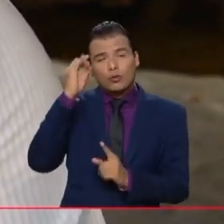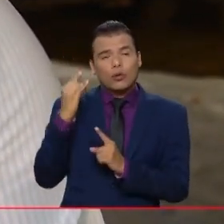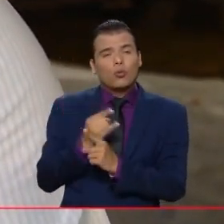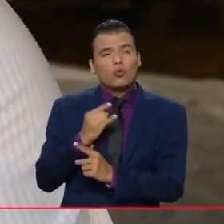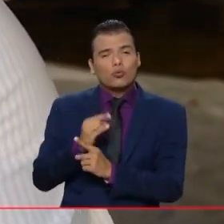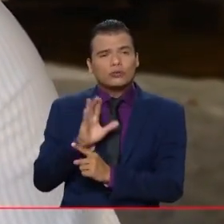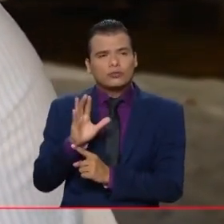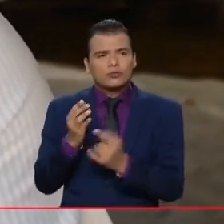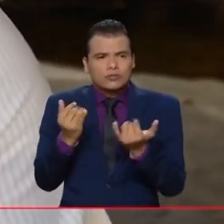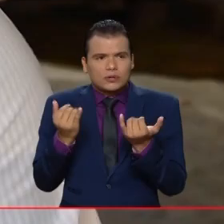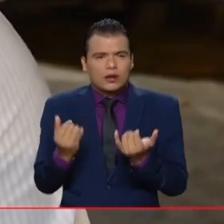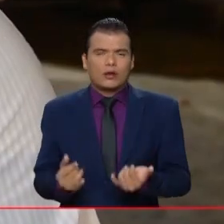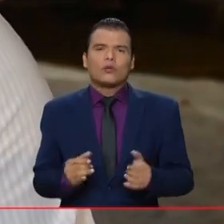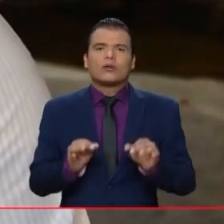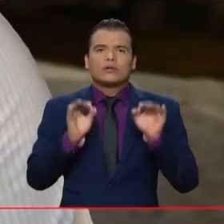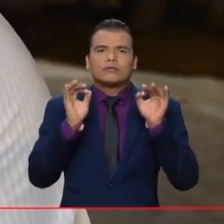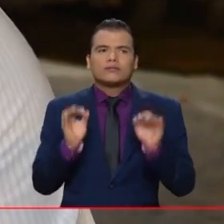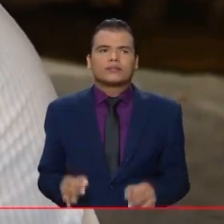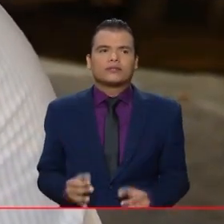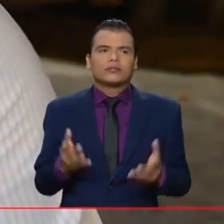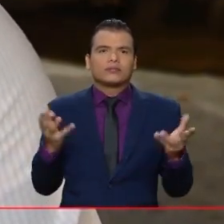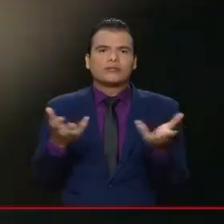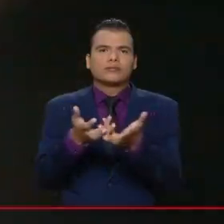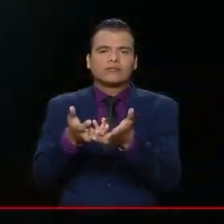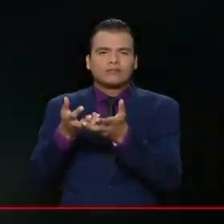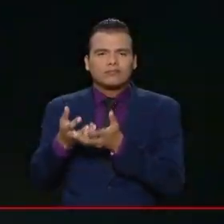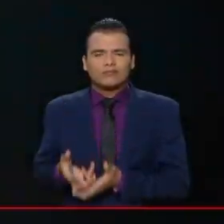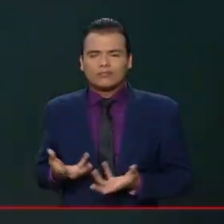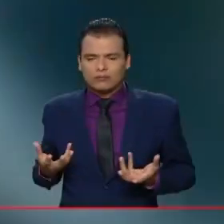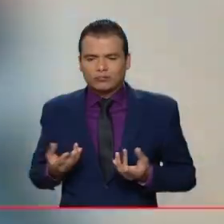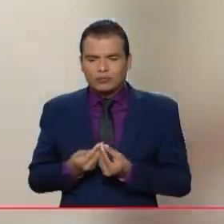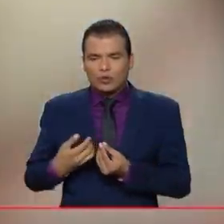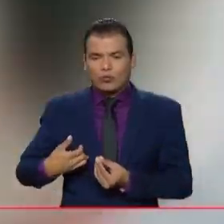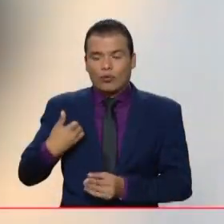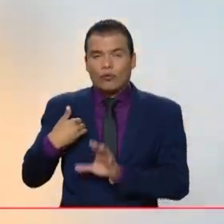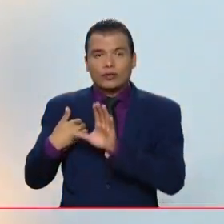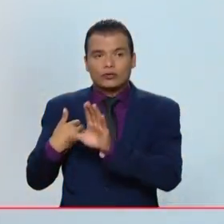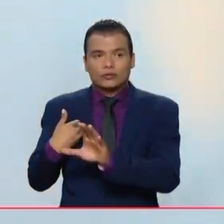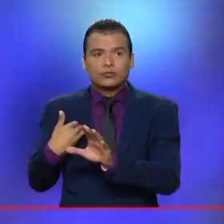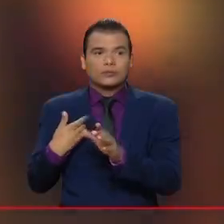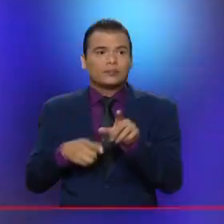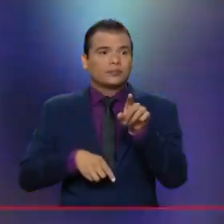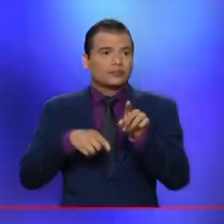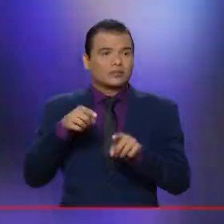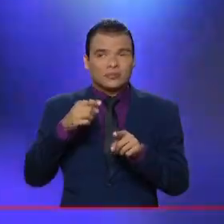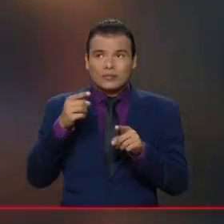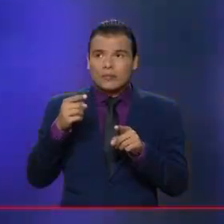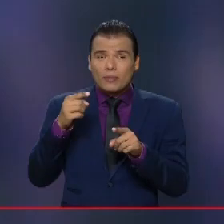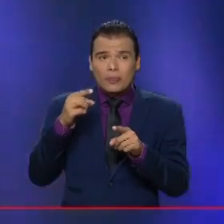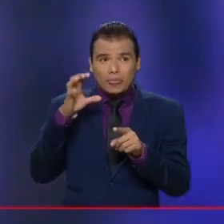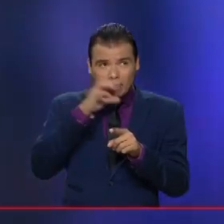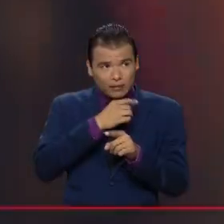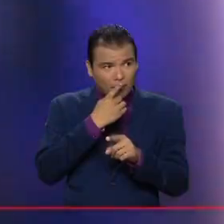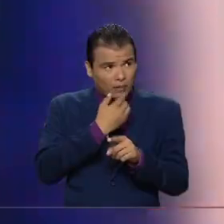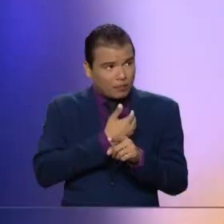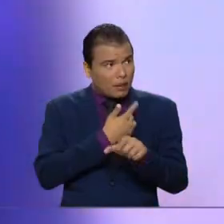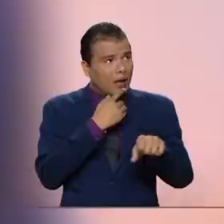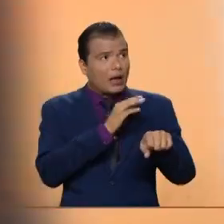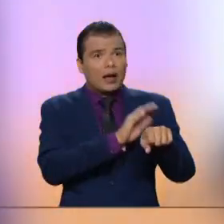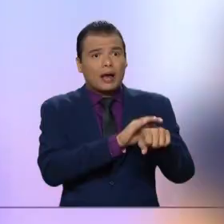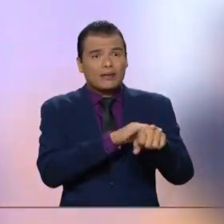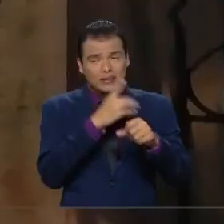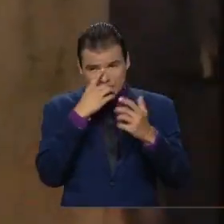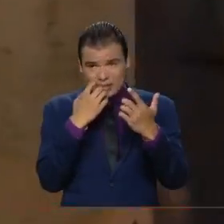por eso se tomaron las medidas para restablecer los derechos de los menores. Algunos de los menores, en medio del desespero al saber que sus padres serían alertados,